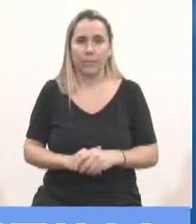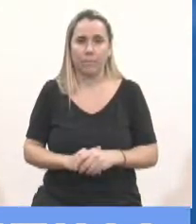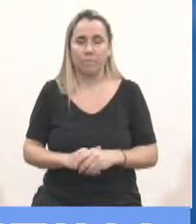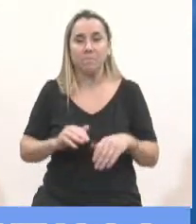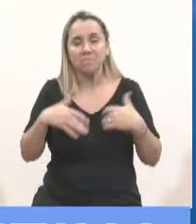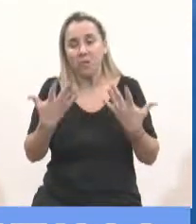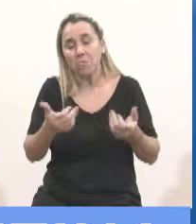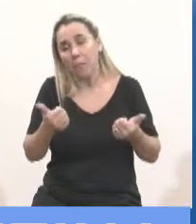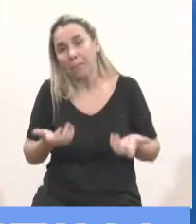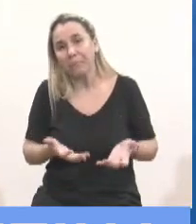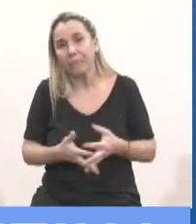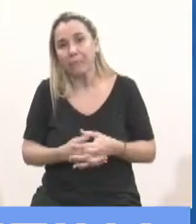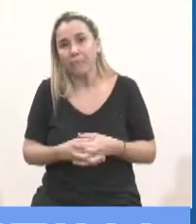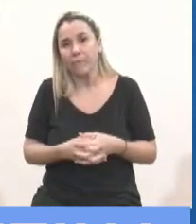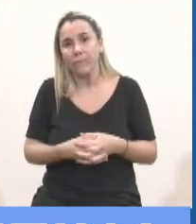Entonces, bueno,